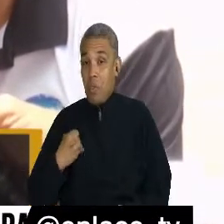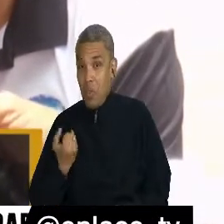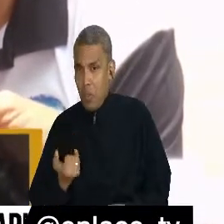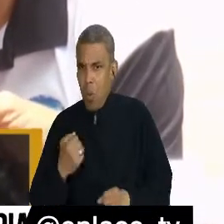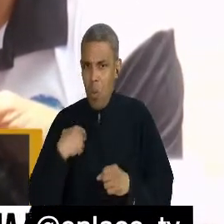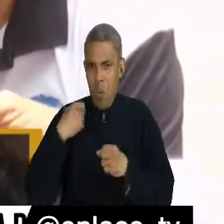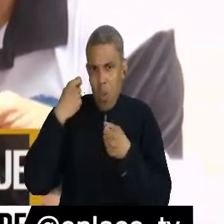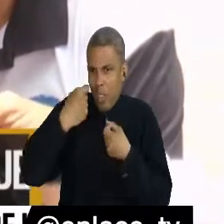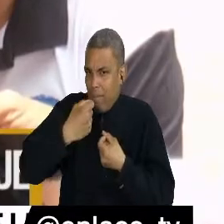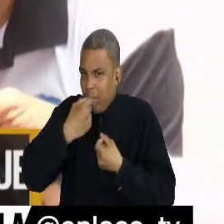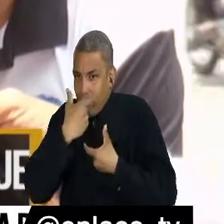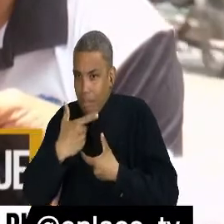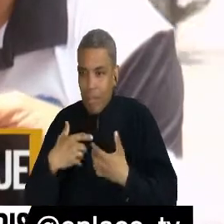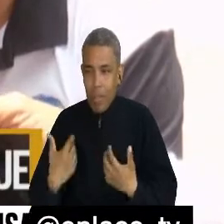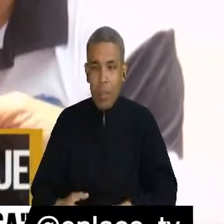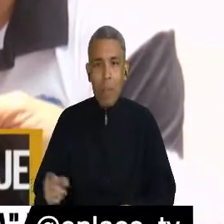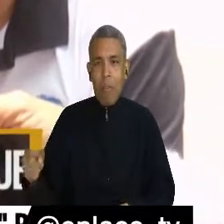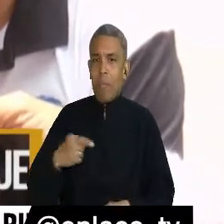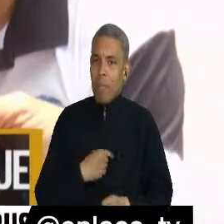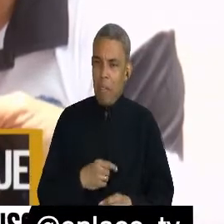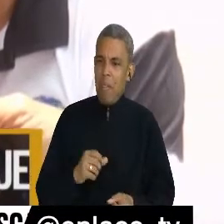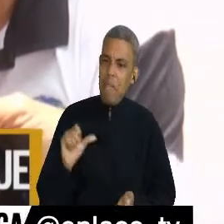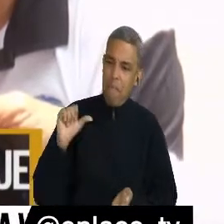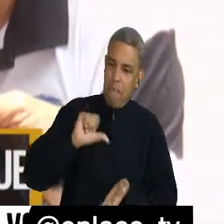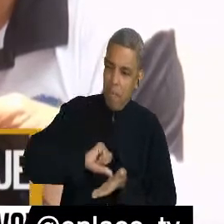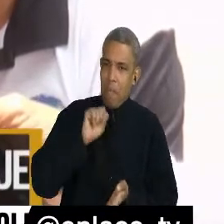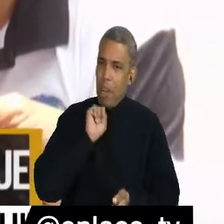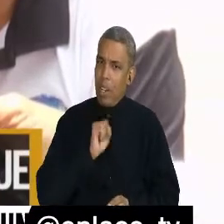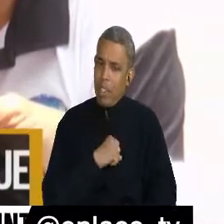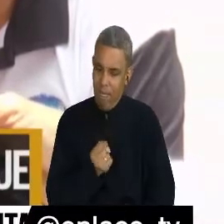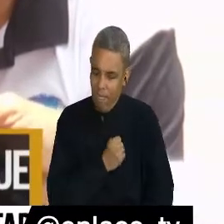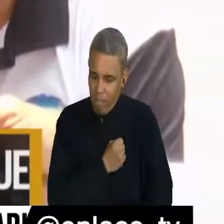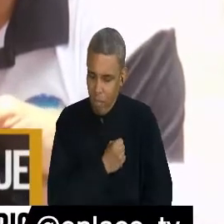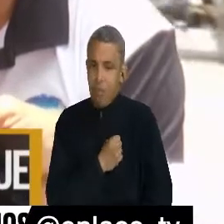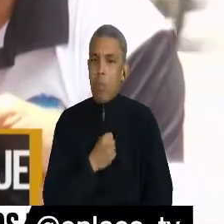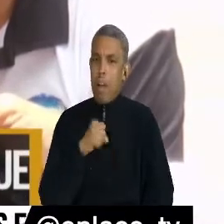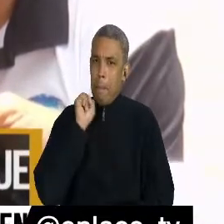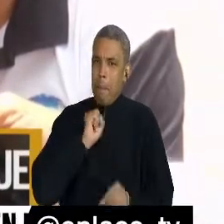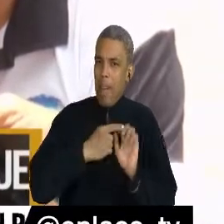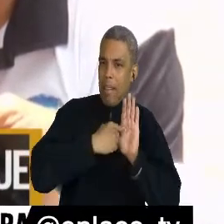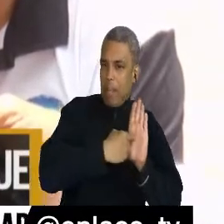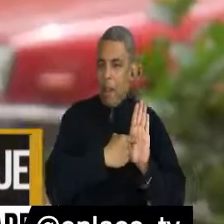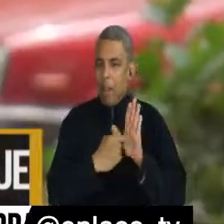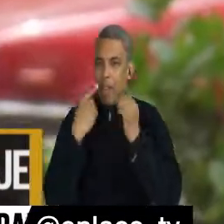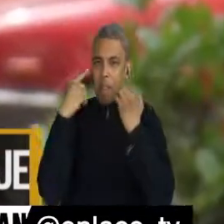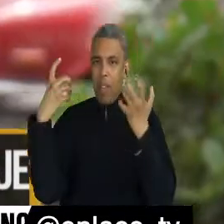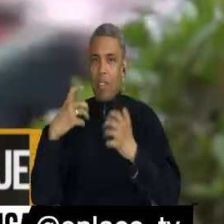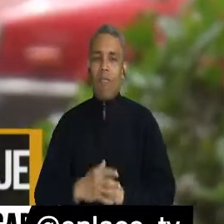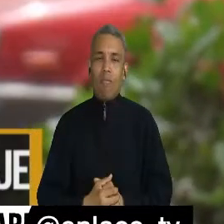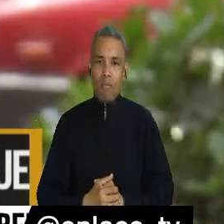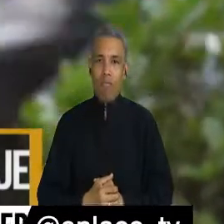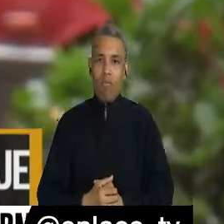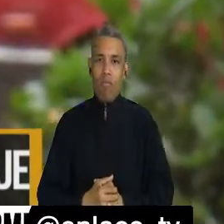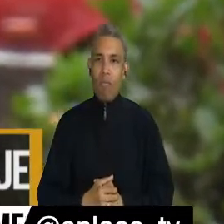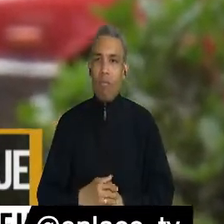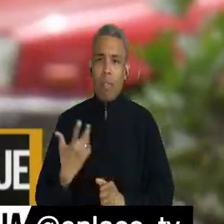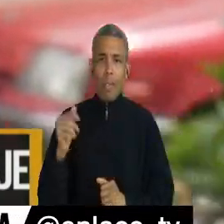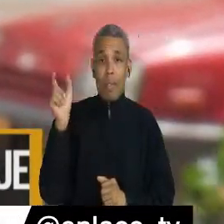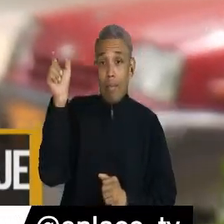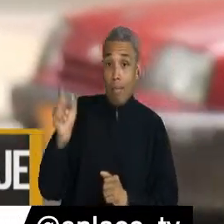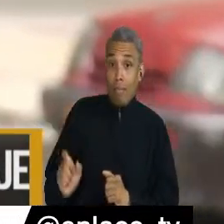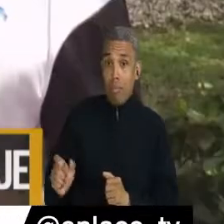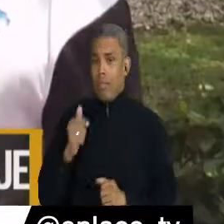berraquera, barranqueños que somos y que llevamos nuestro nombre de Barranca Bermeja en alto. Su imparcialidad la hizo tomar decisiones